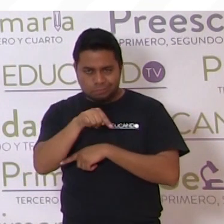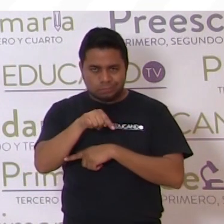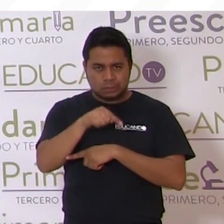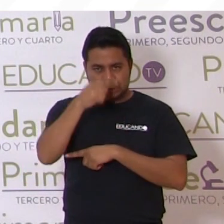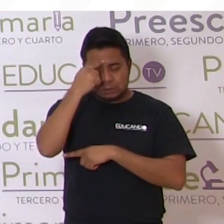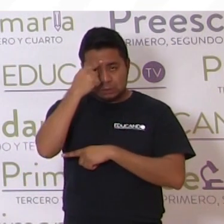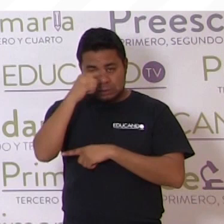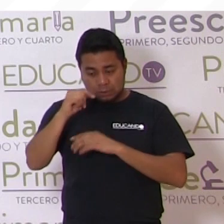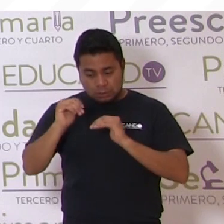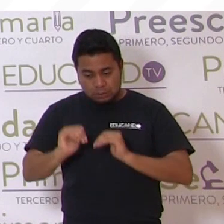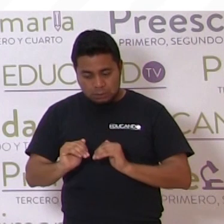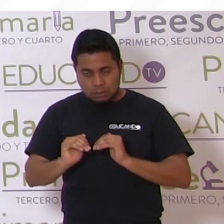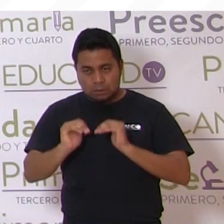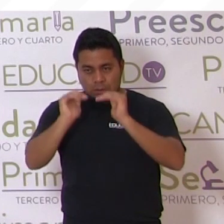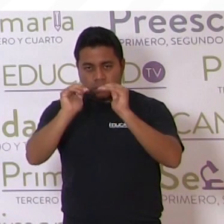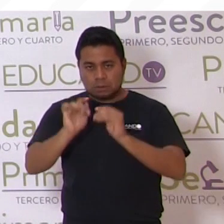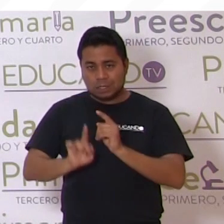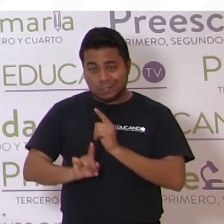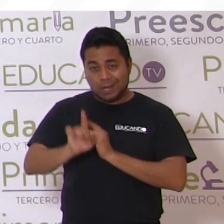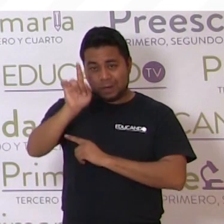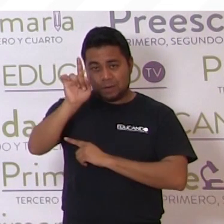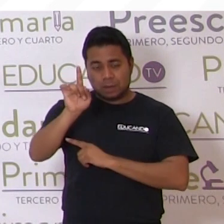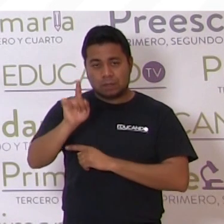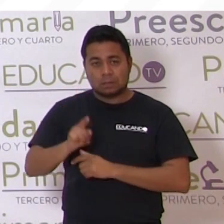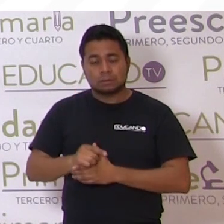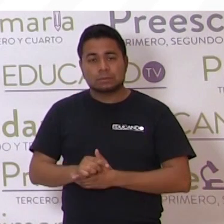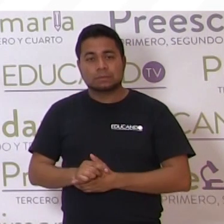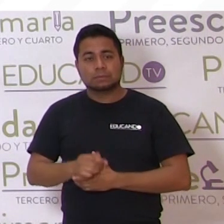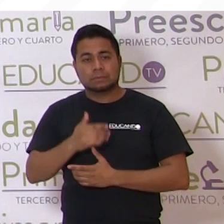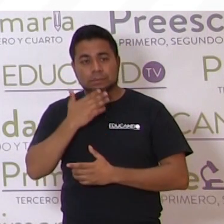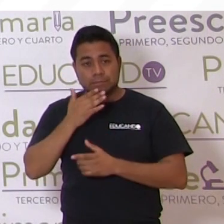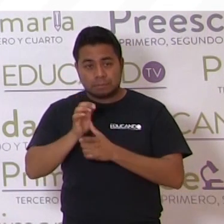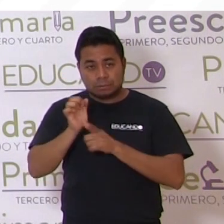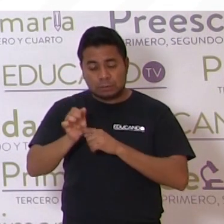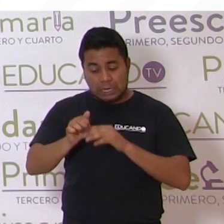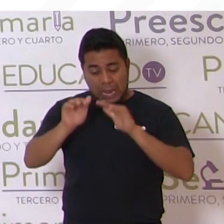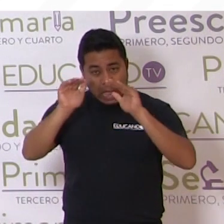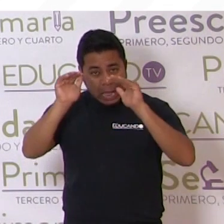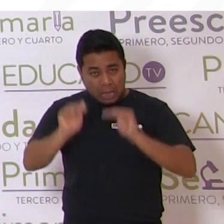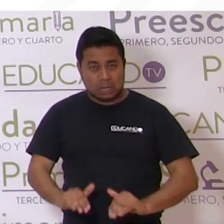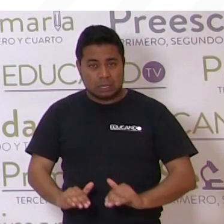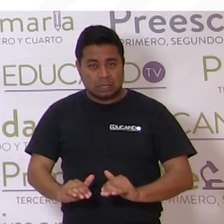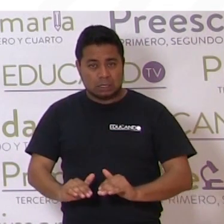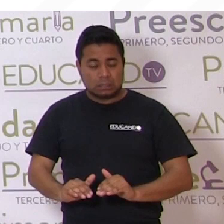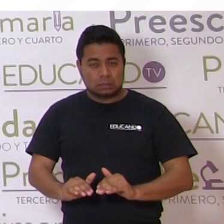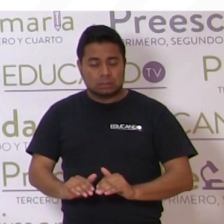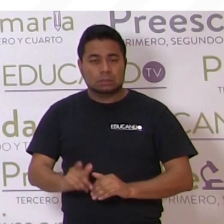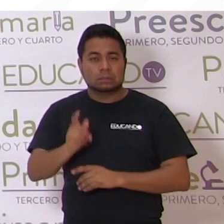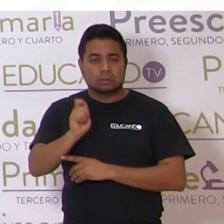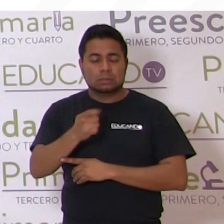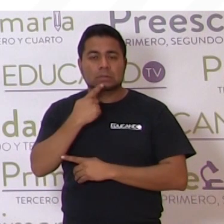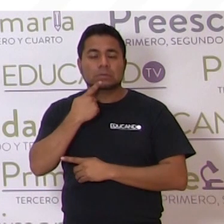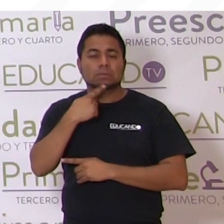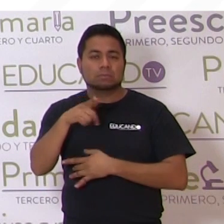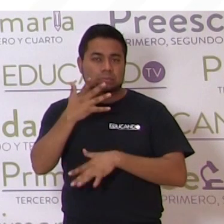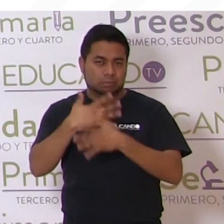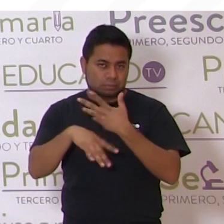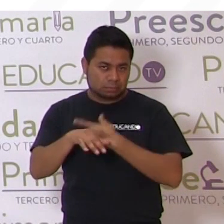abajo hacia arriba. Y entonces hasta abajo dice